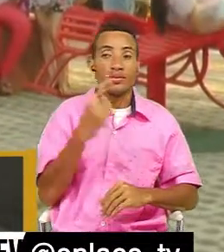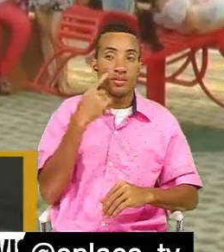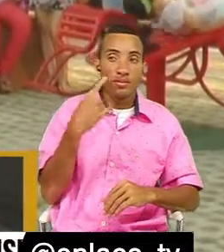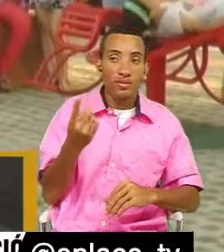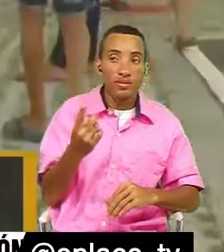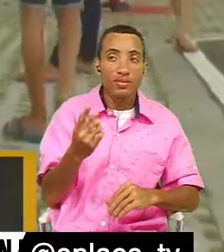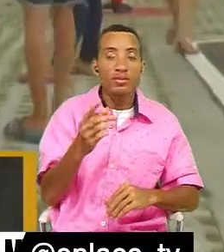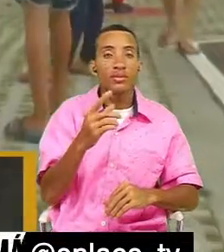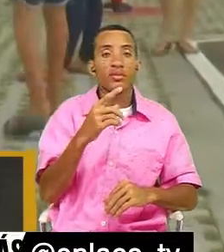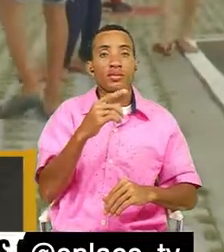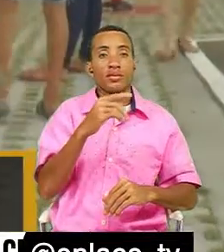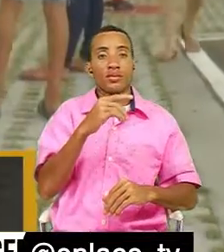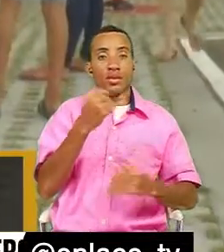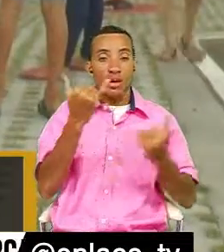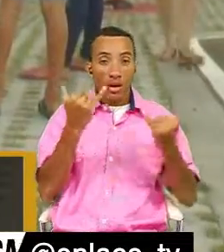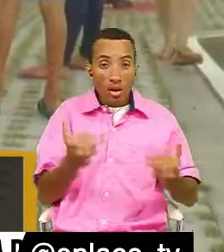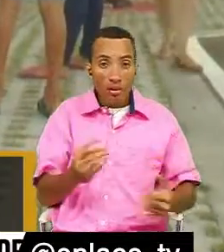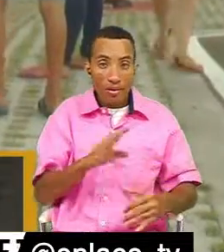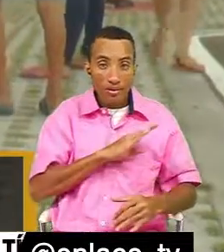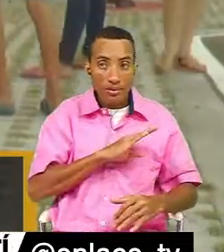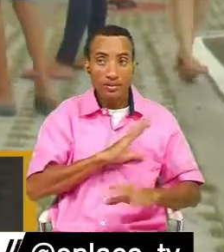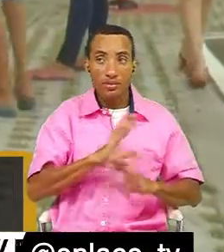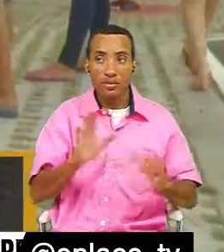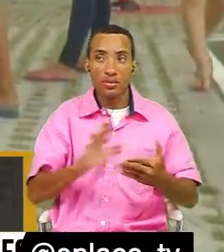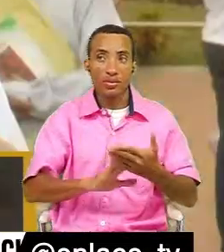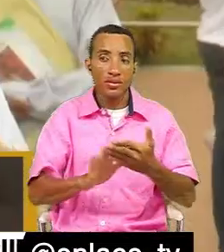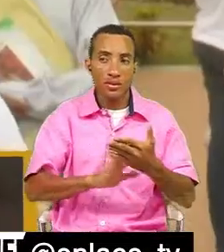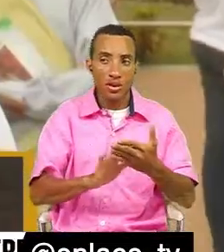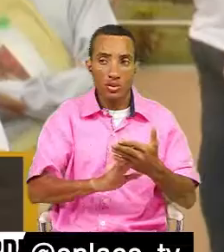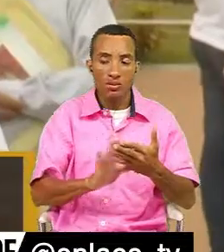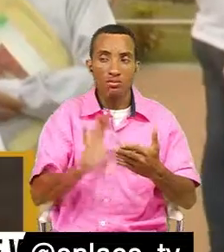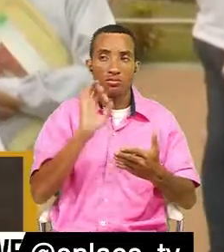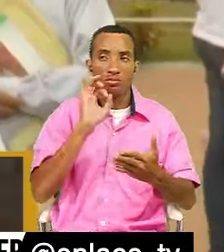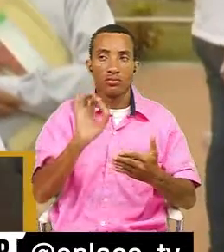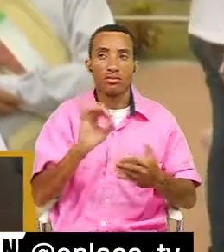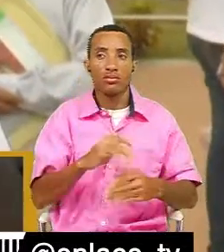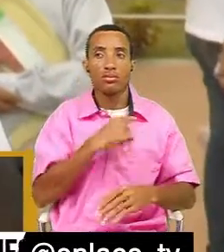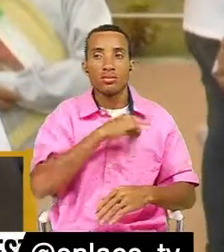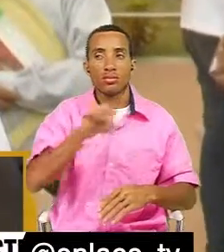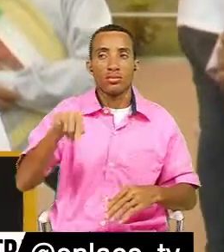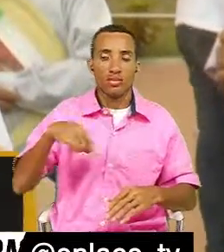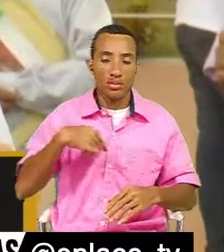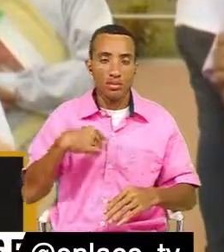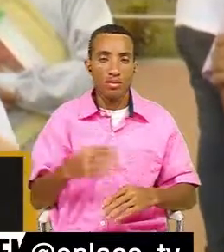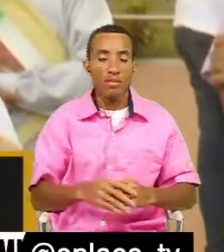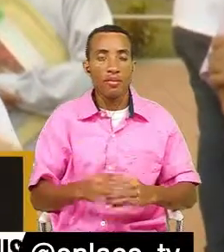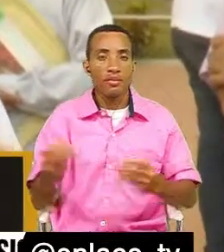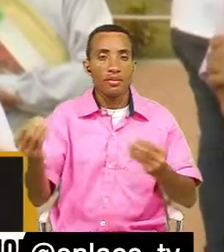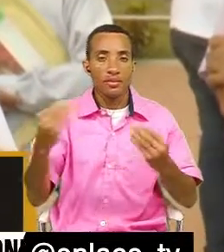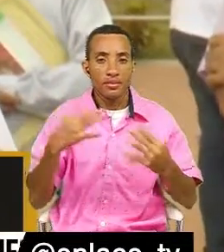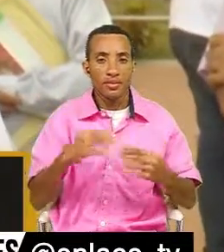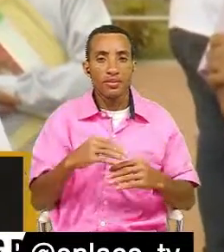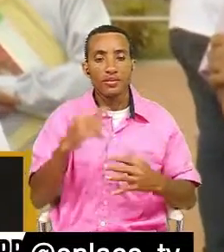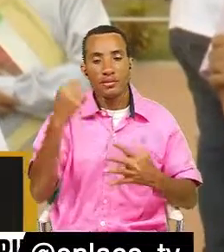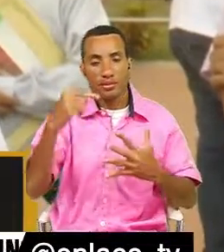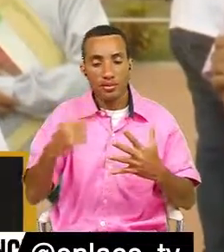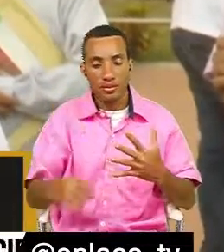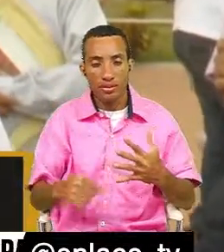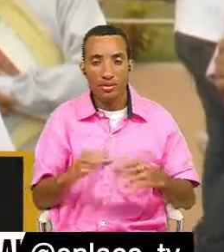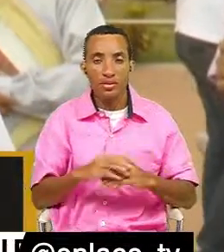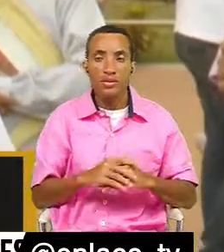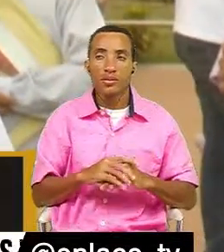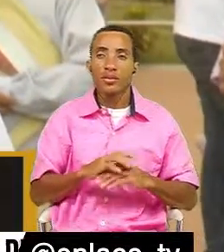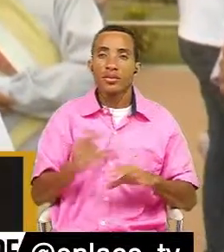actual administración, el alcalde ha destacado la calidad de la obra entregada. Sí, nosotros recibimos varias obras que vienen